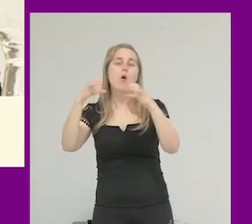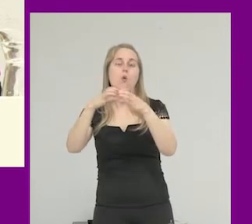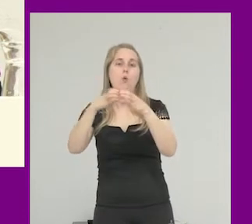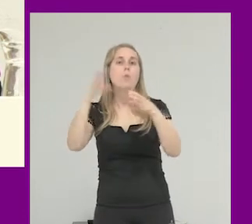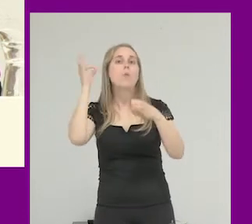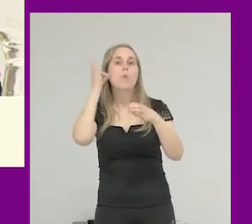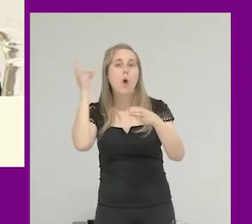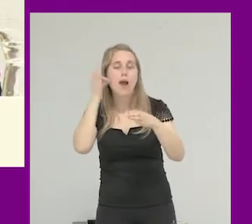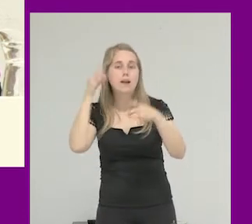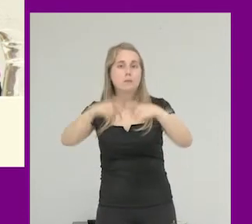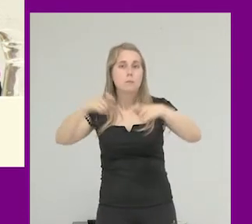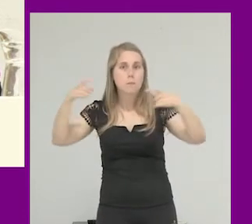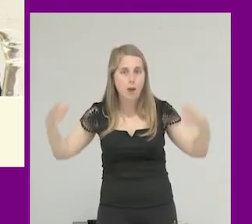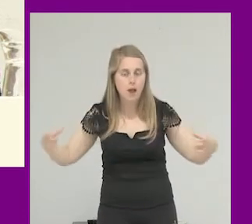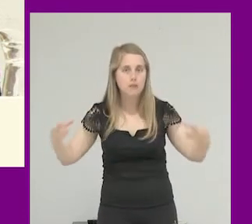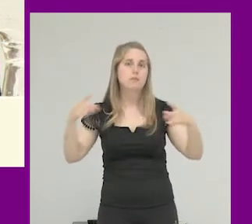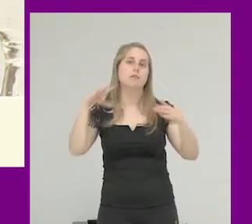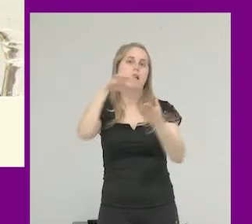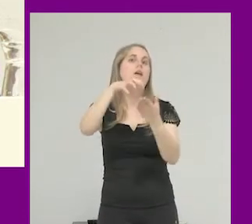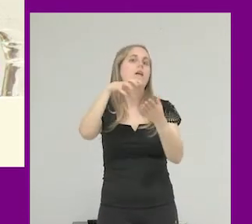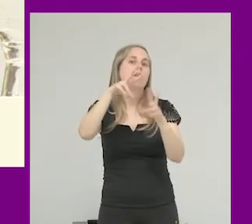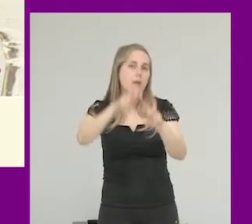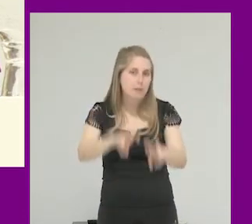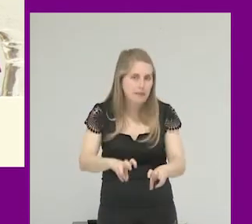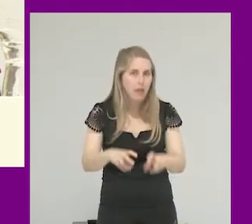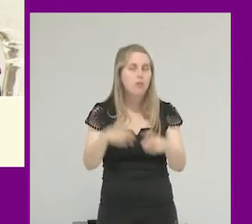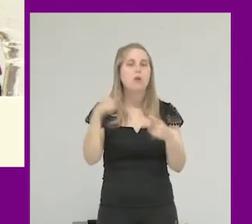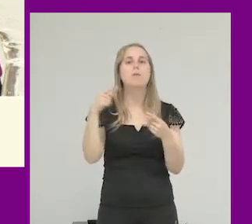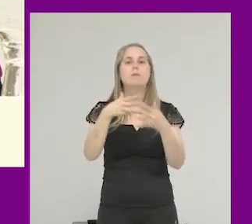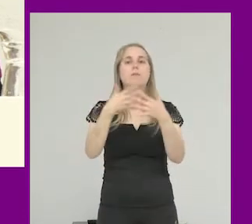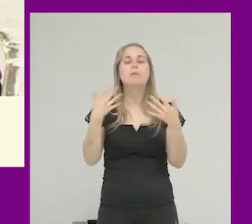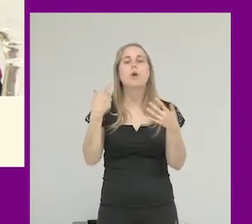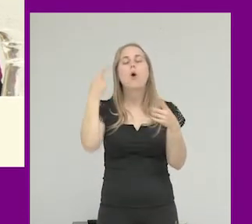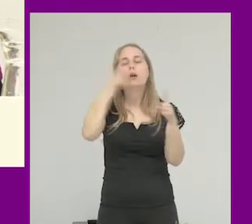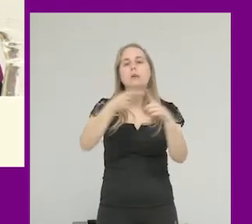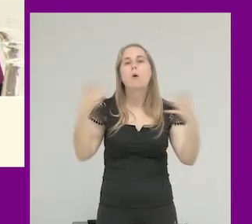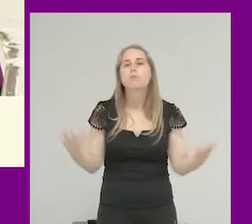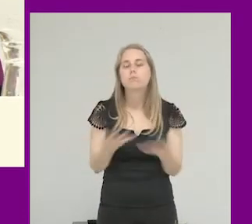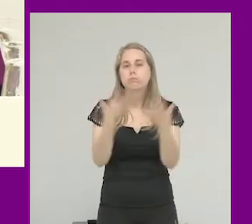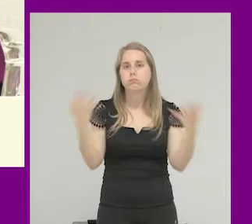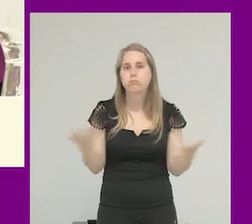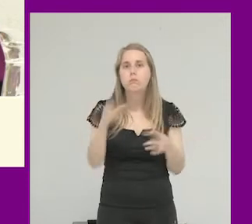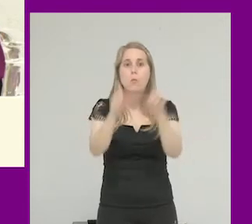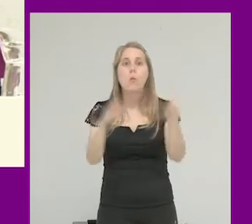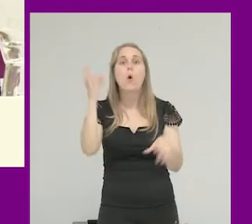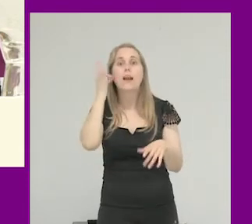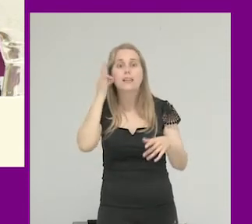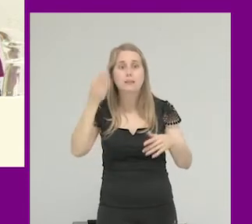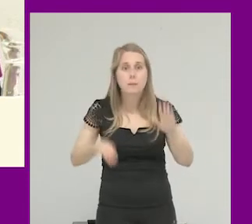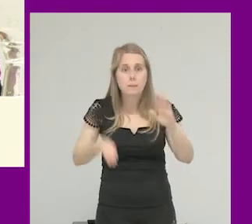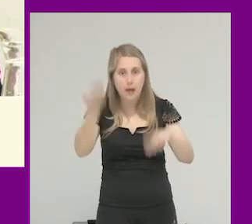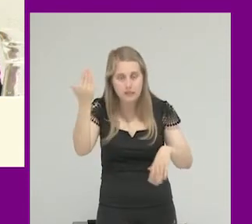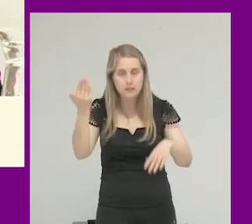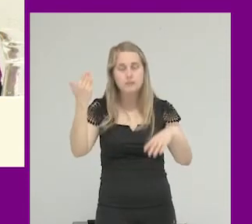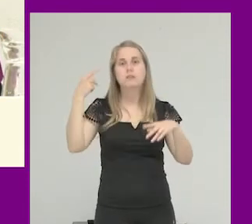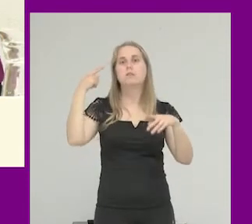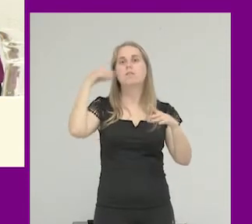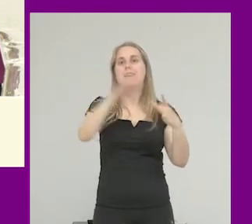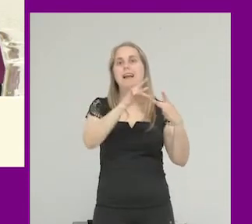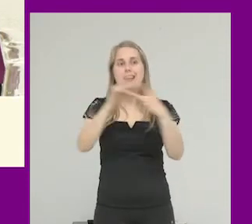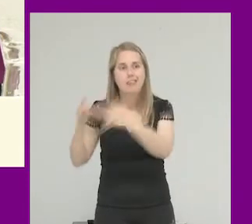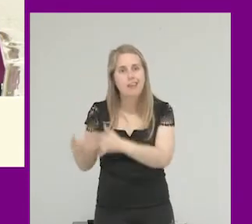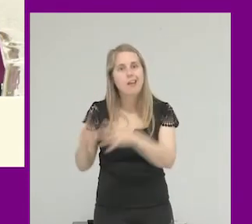mujeres en los grupos de investigación, para fomentar el que haya más mujeres que sean las investigadoras